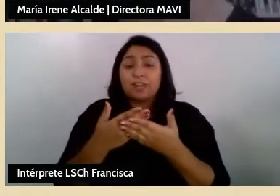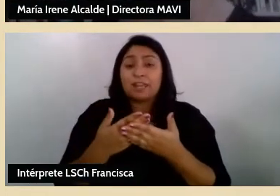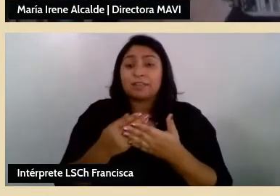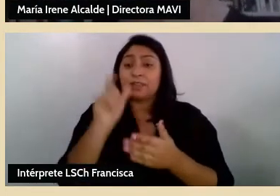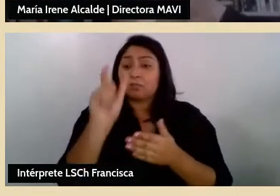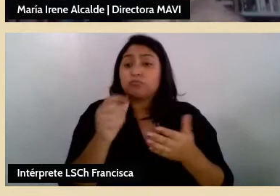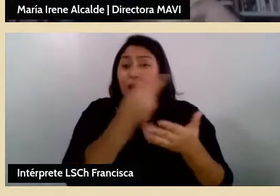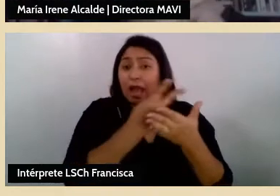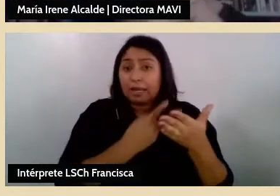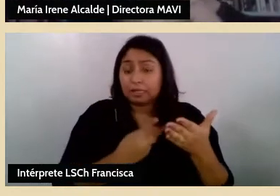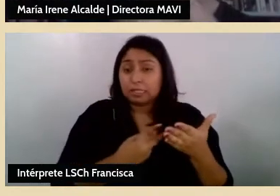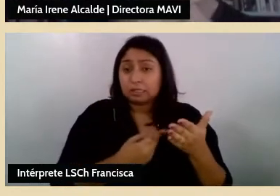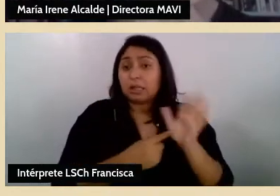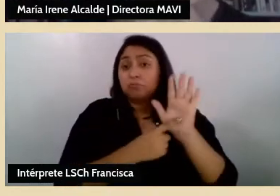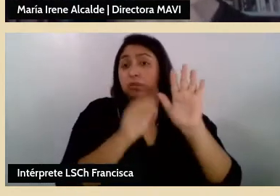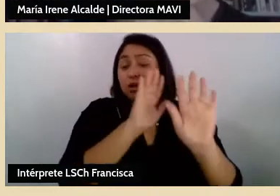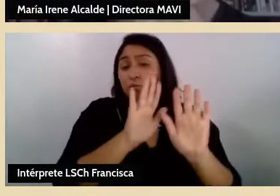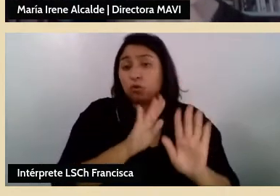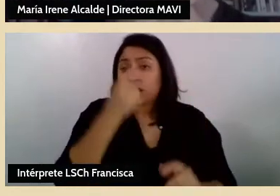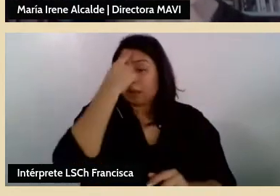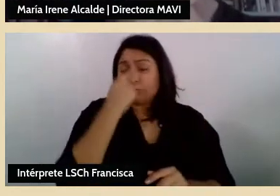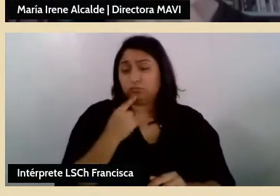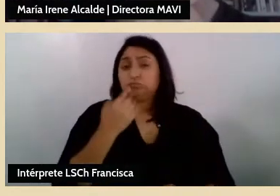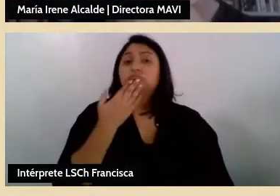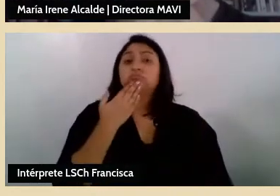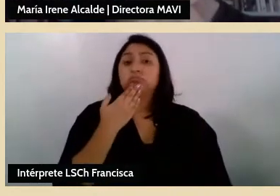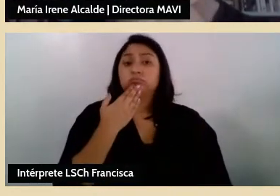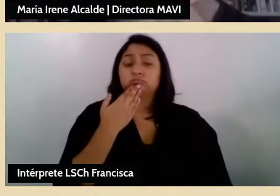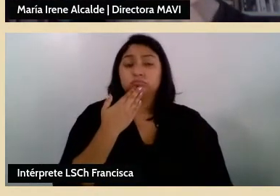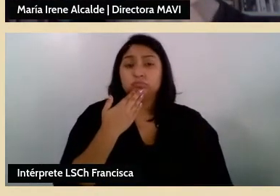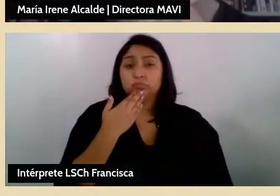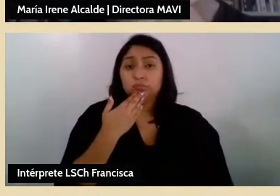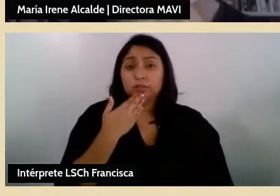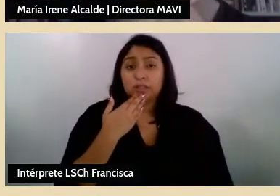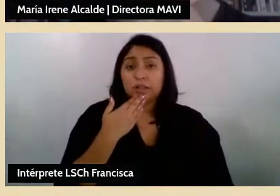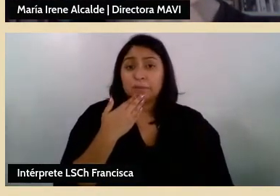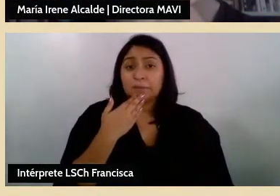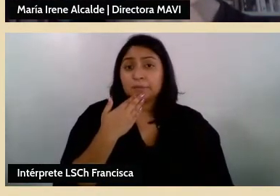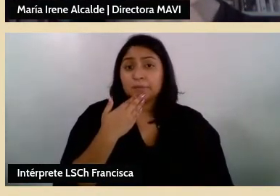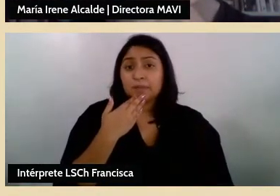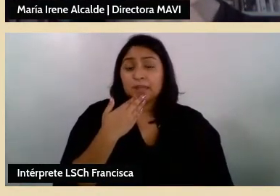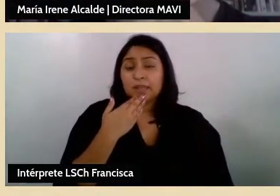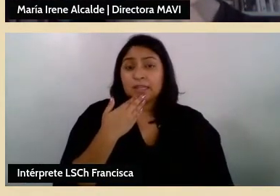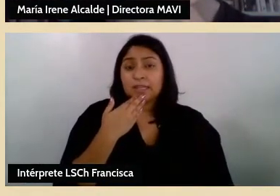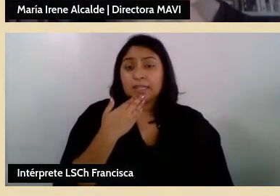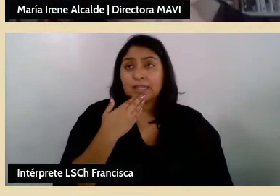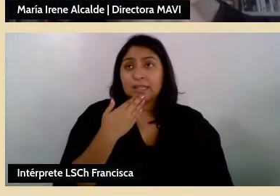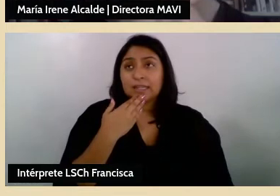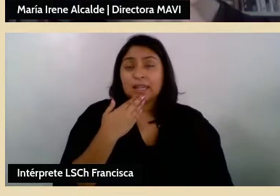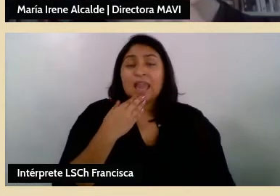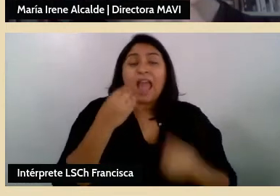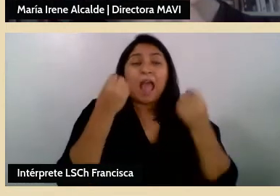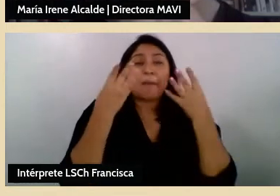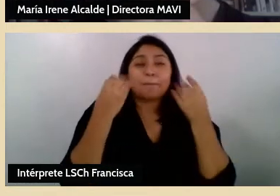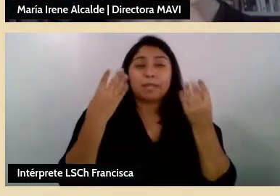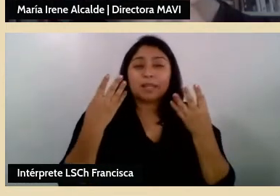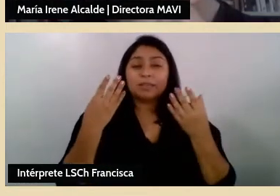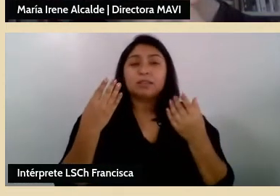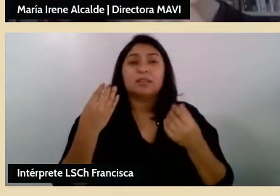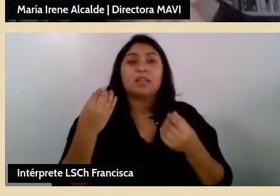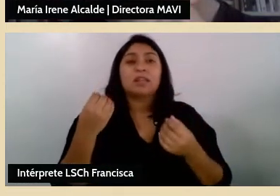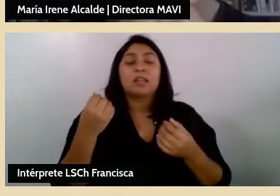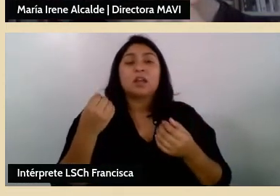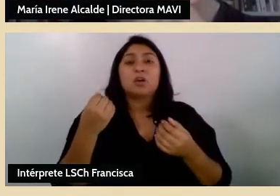nuestro museo, también para ellos cuando van a exponer les queda como marcado esta como familiaridad, este